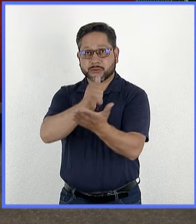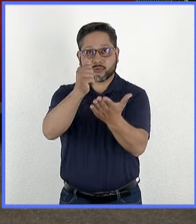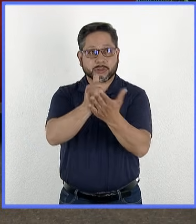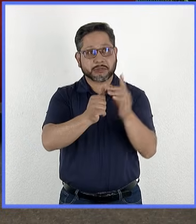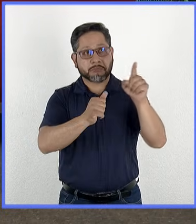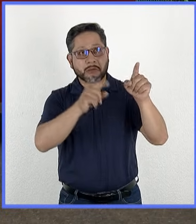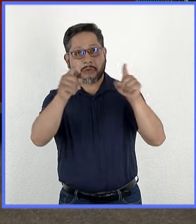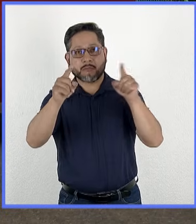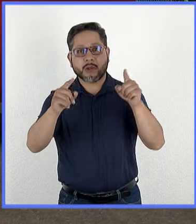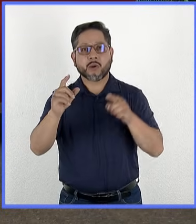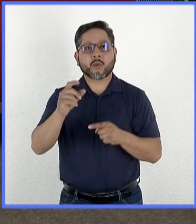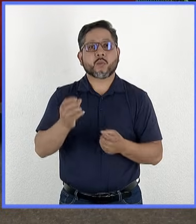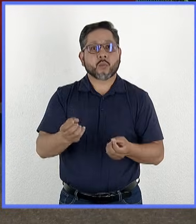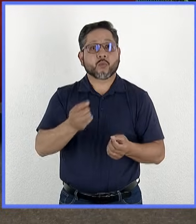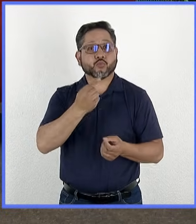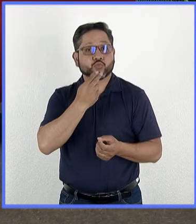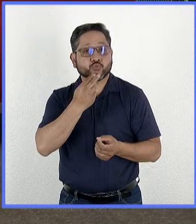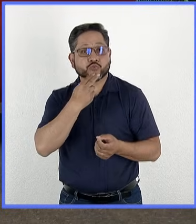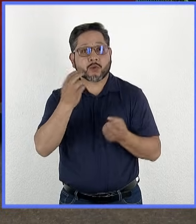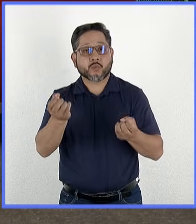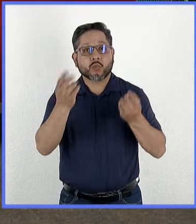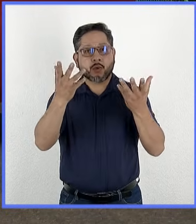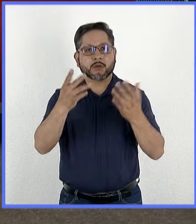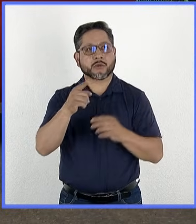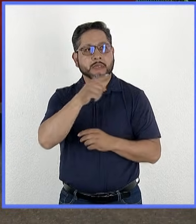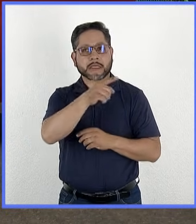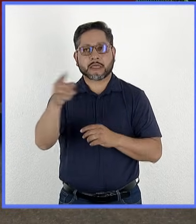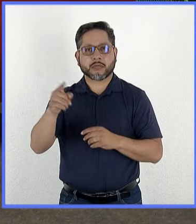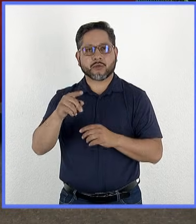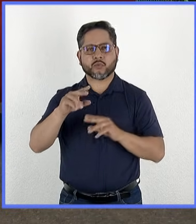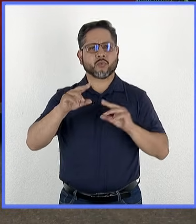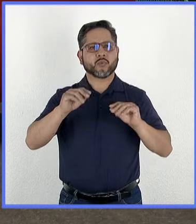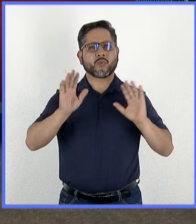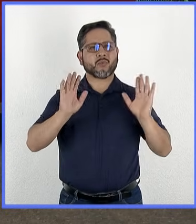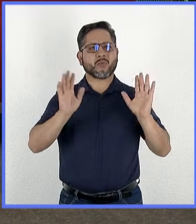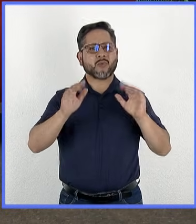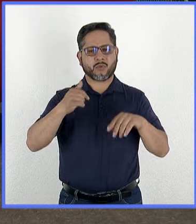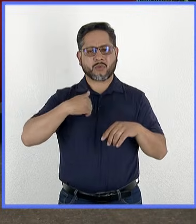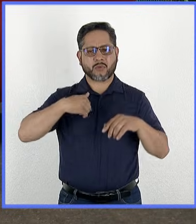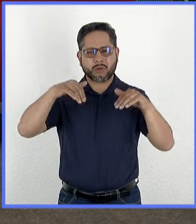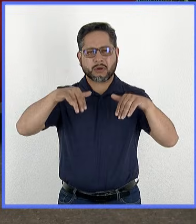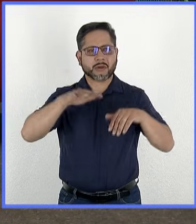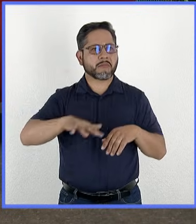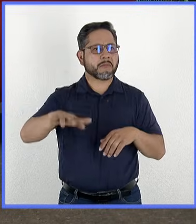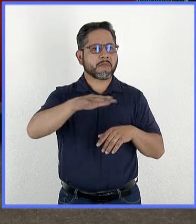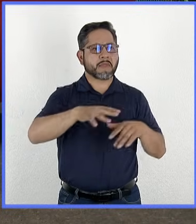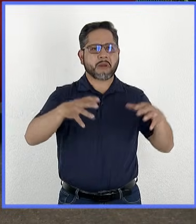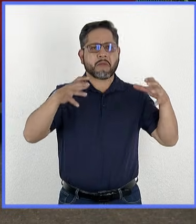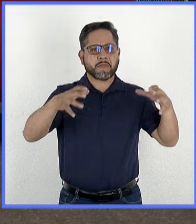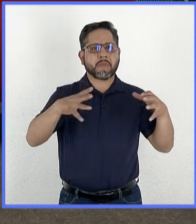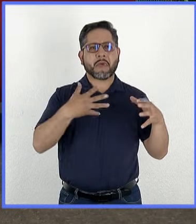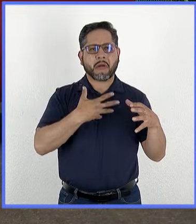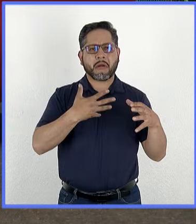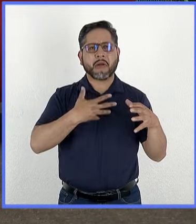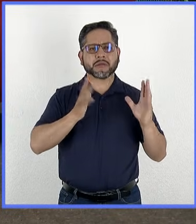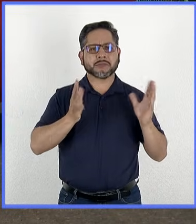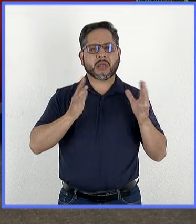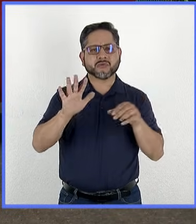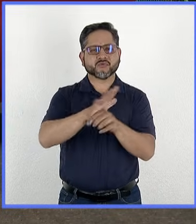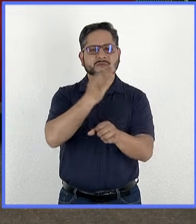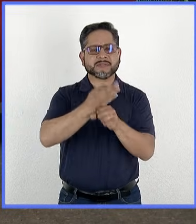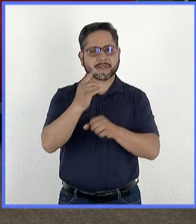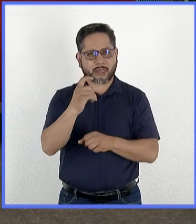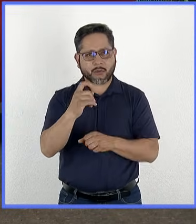por algún motivo, decide no recibir agua, por ejemplo, porque es domingo y tiene sus tanques llenos, o por distintas